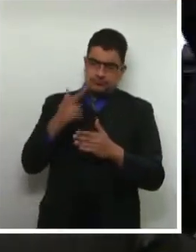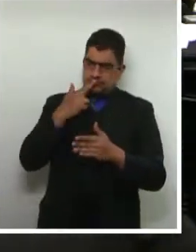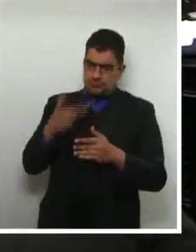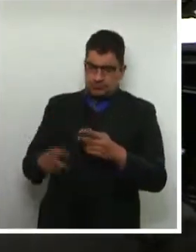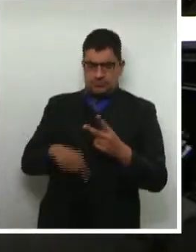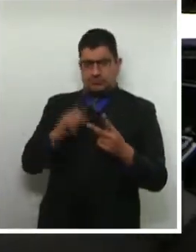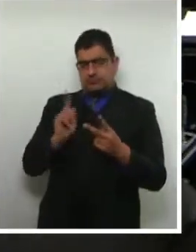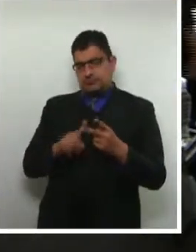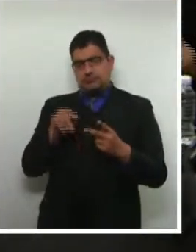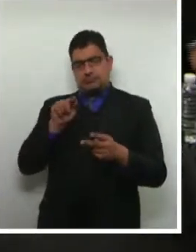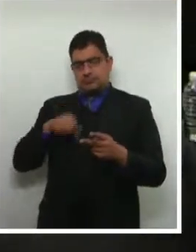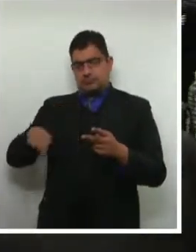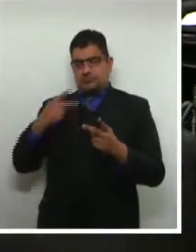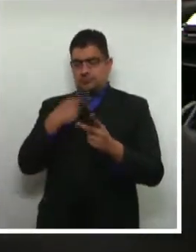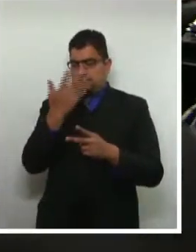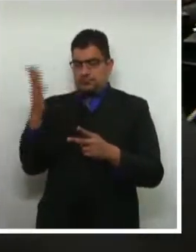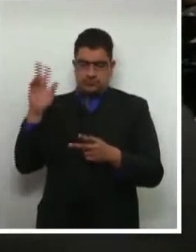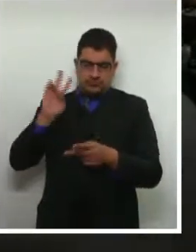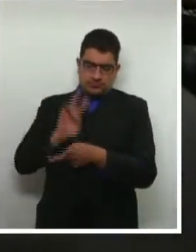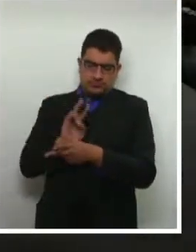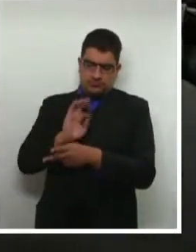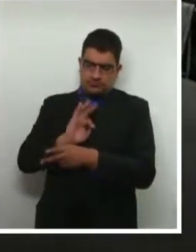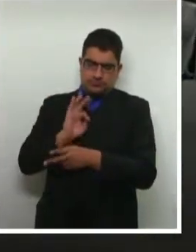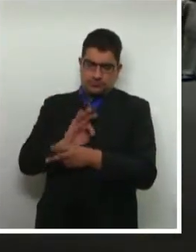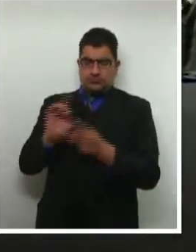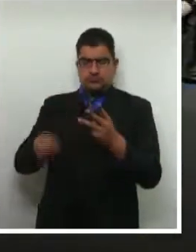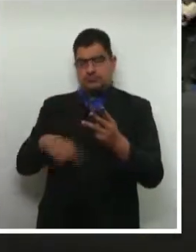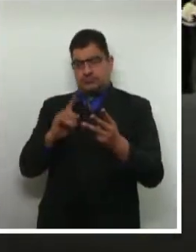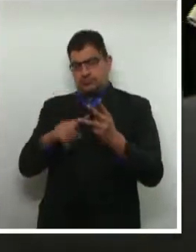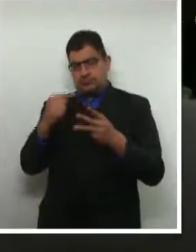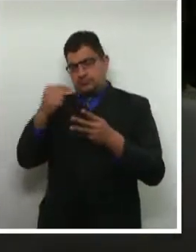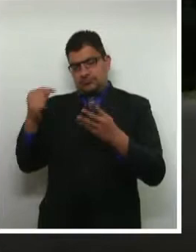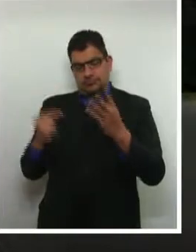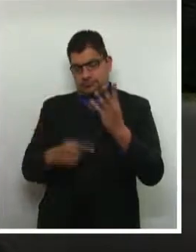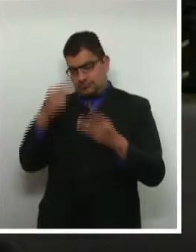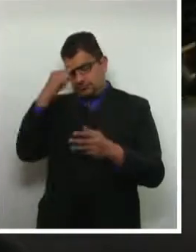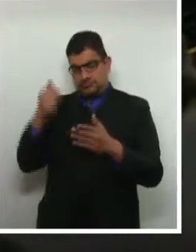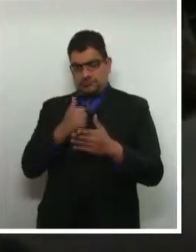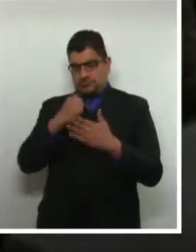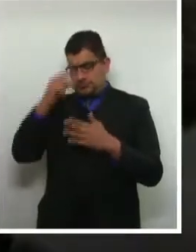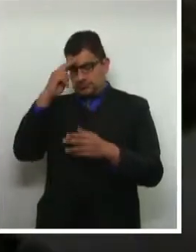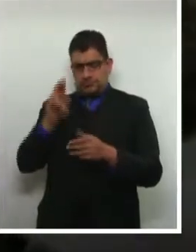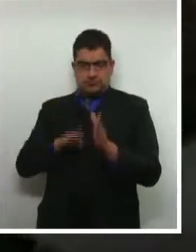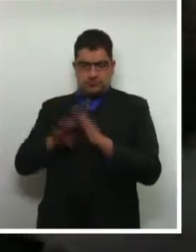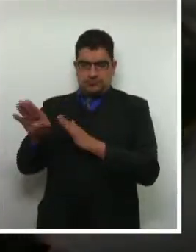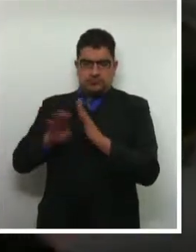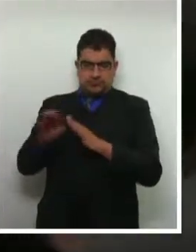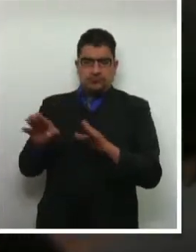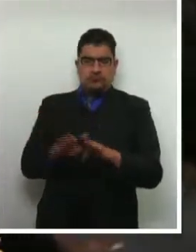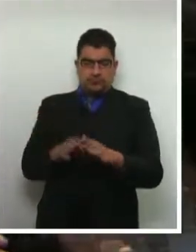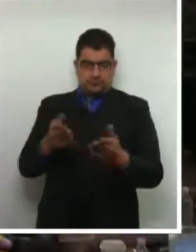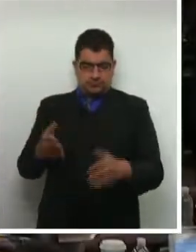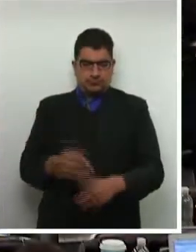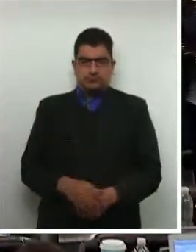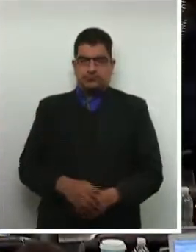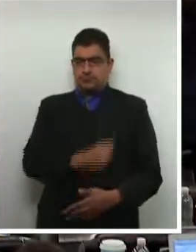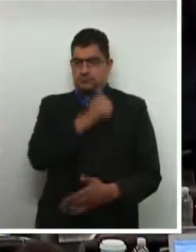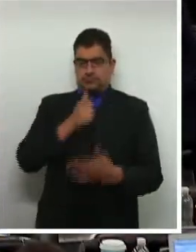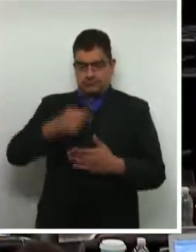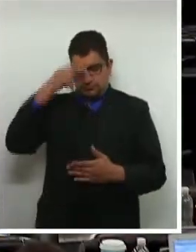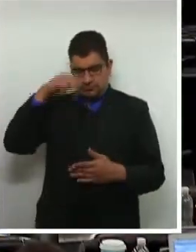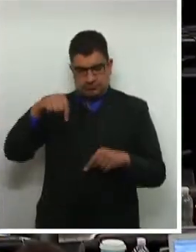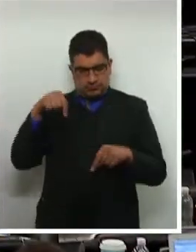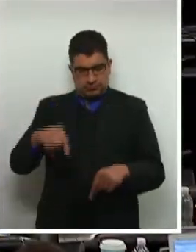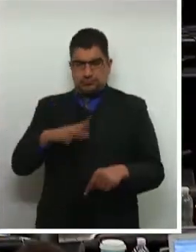protección de los ecosistemas y las demás prioritarias para el desarrollo de la ciudad. Señala que la Ciudad de México impulsará